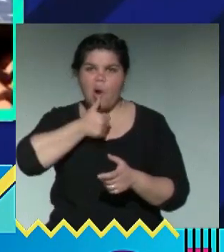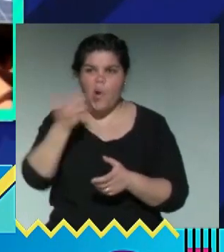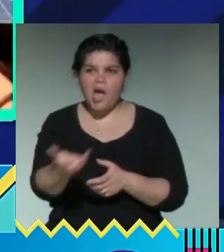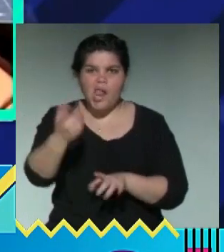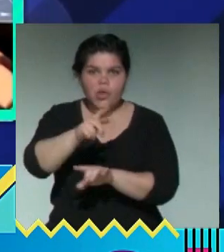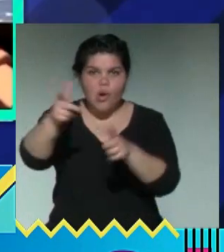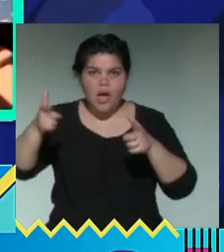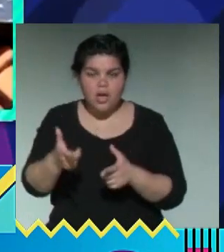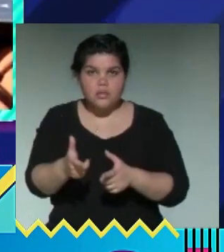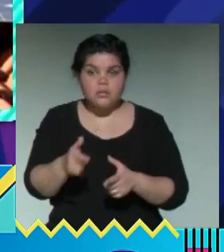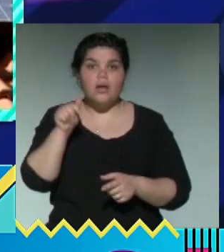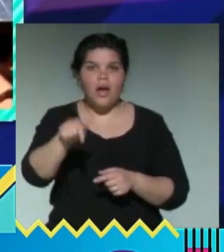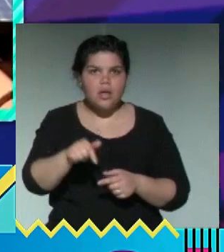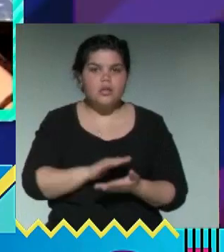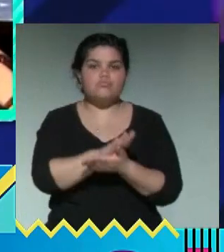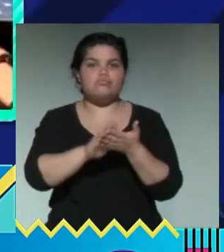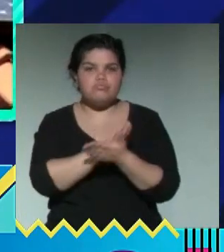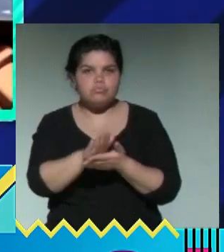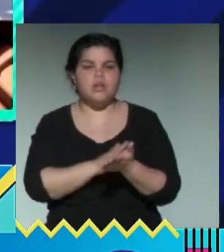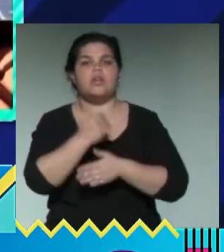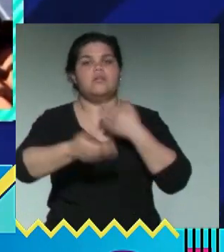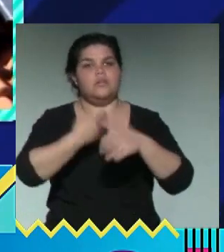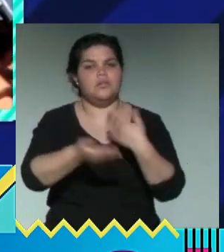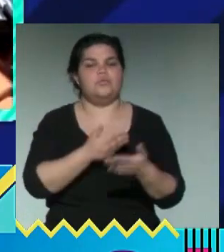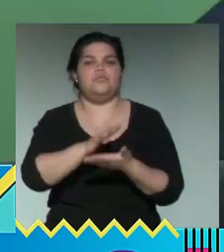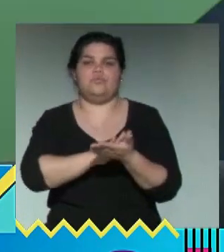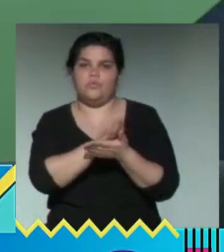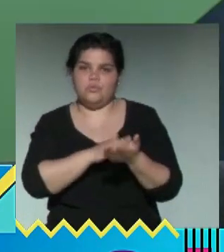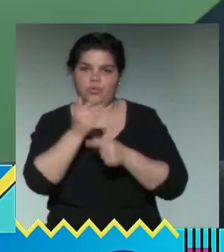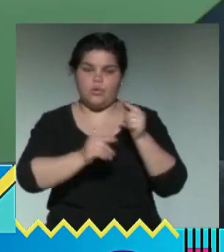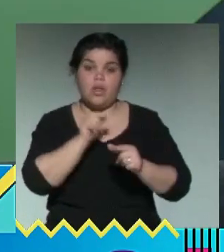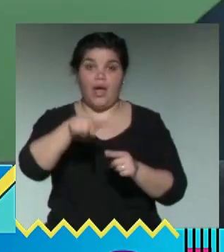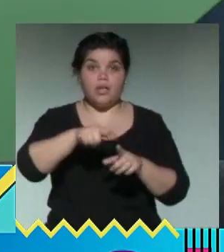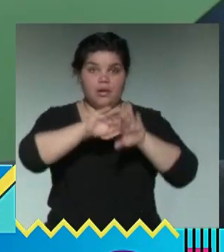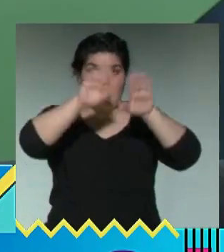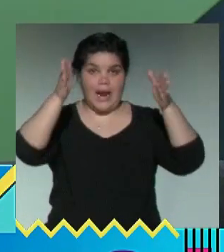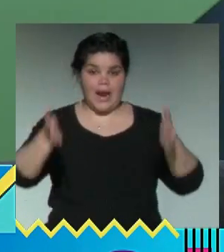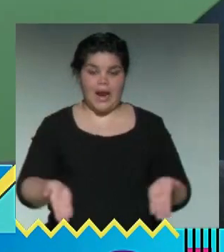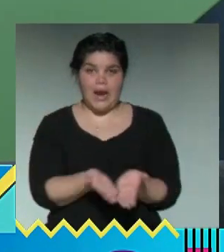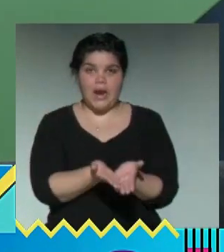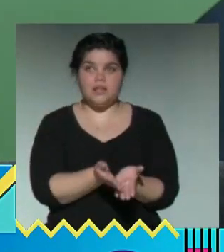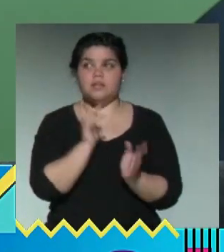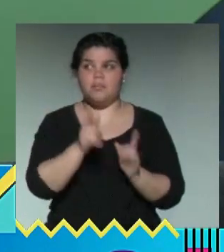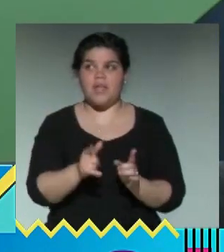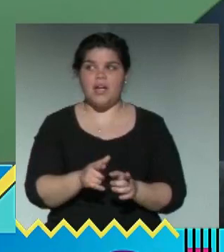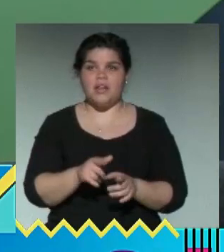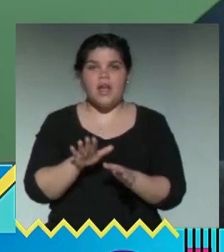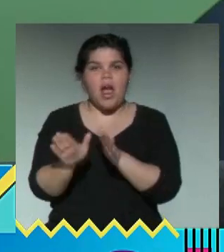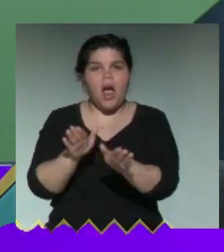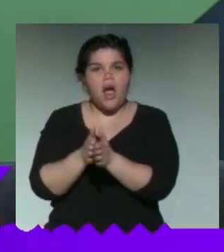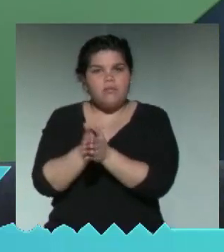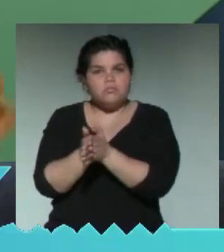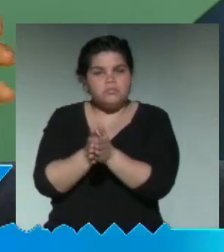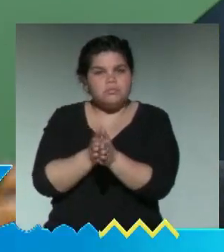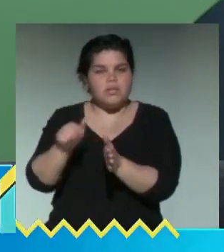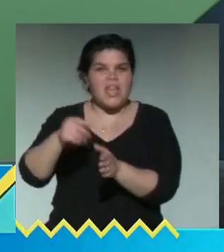encontrar este tipo de soluciones. A raíz del calefón, en realidad empezamos a diseñar otras alternativas, ya como un caloventor solar que te caliente el agua